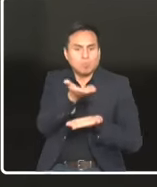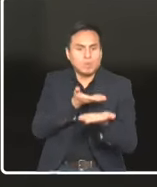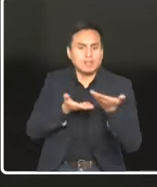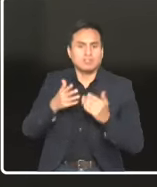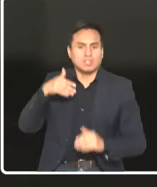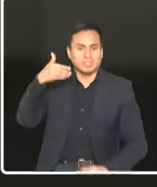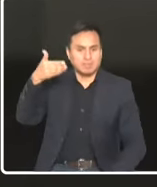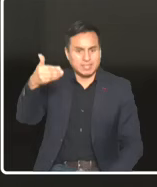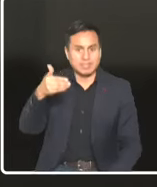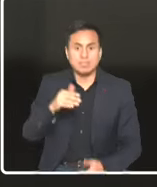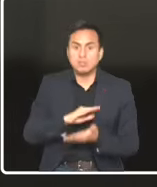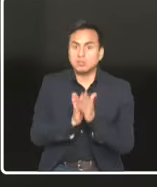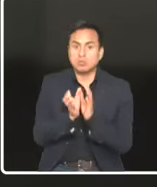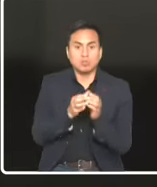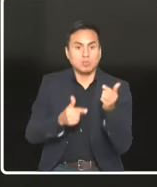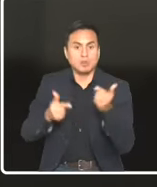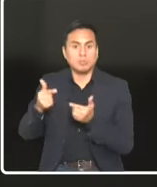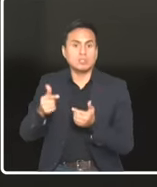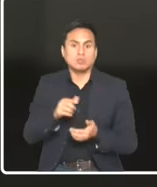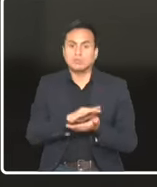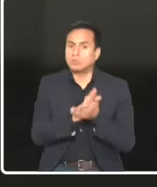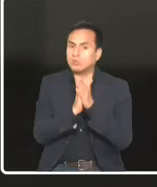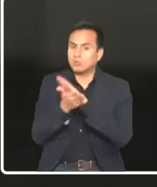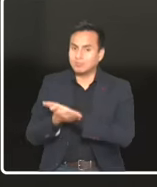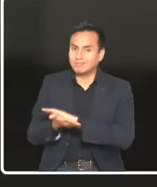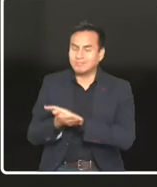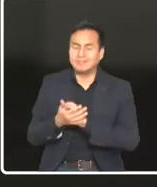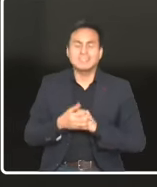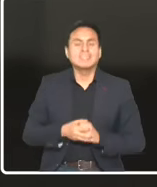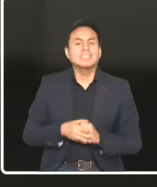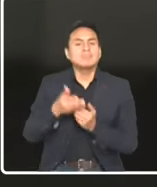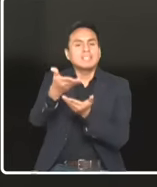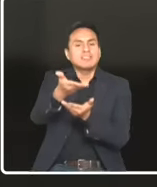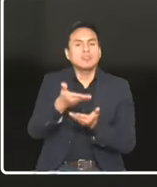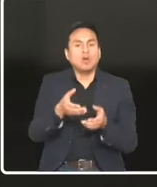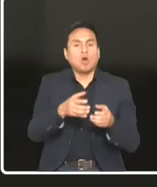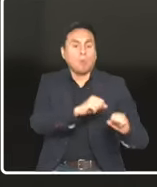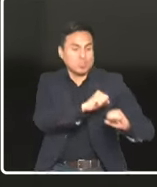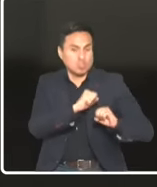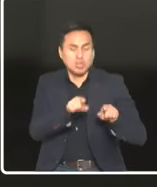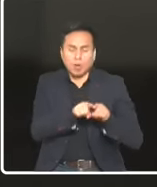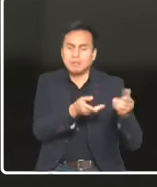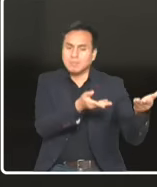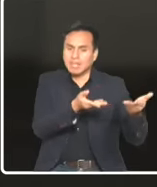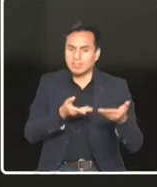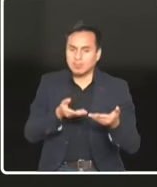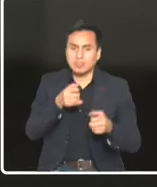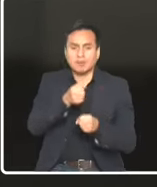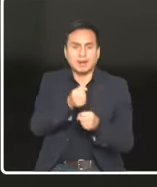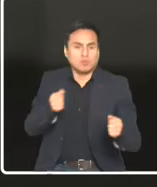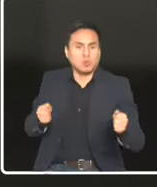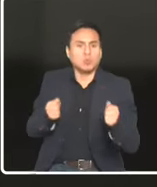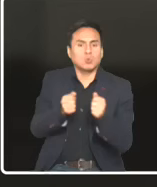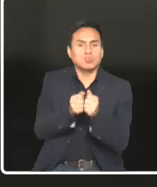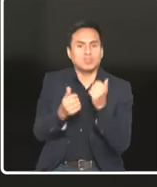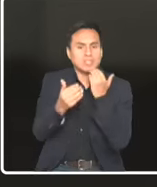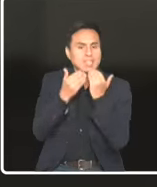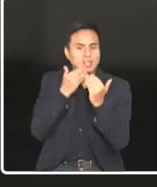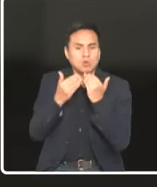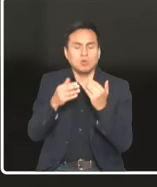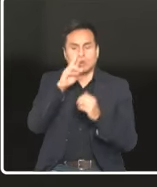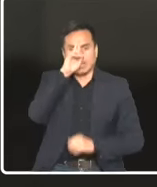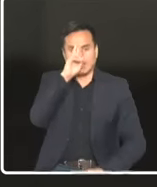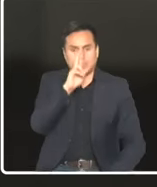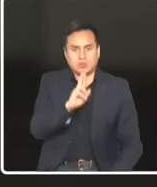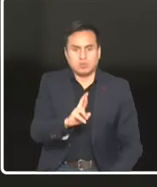se viene de todos los signos políticos mi invitación también es para la oposición a que trabajemos junto con diálogo